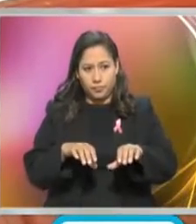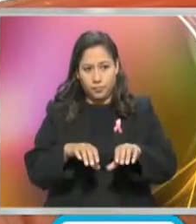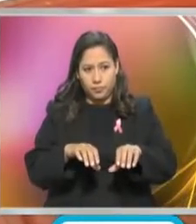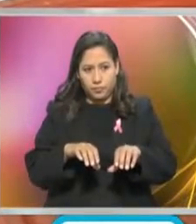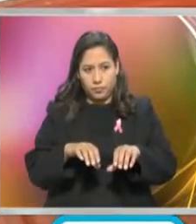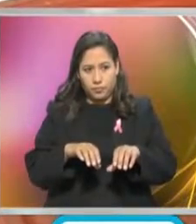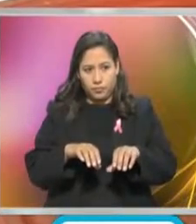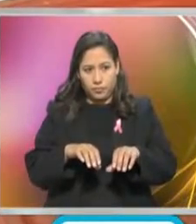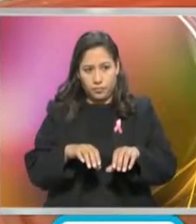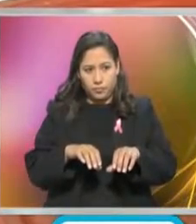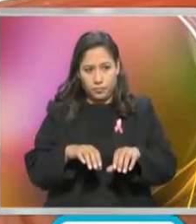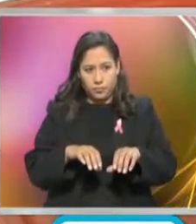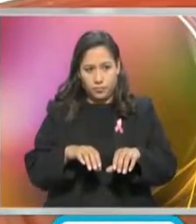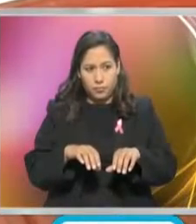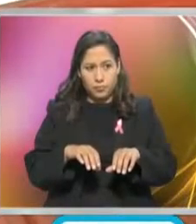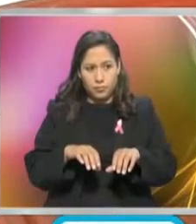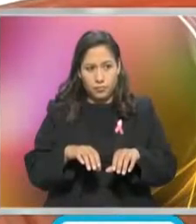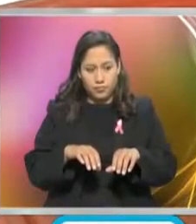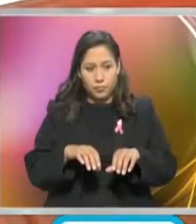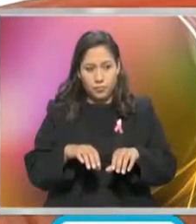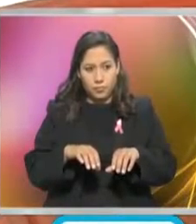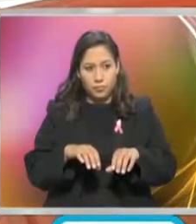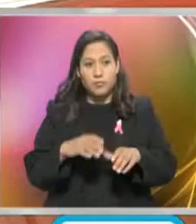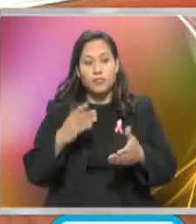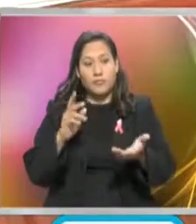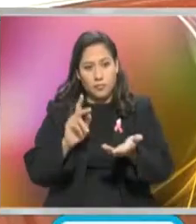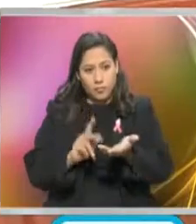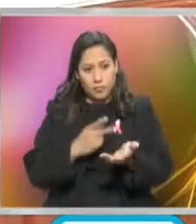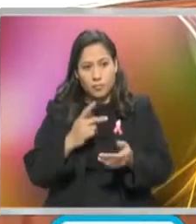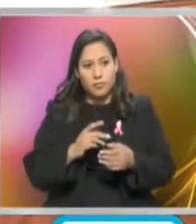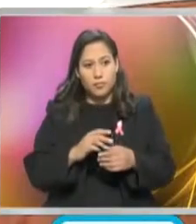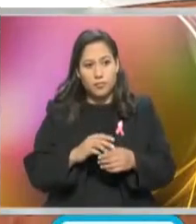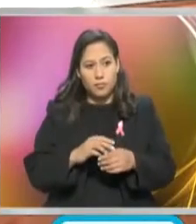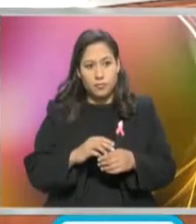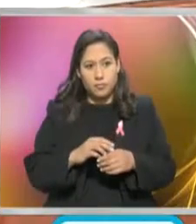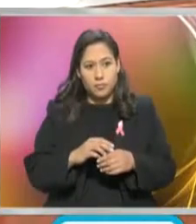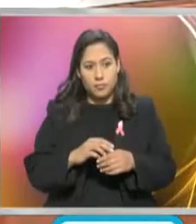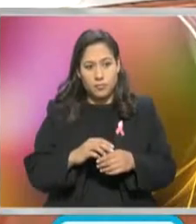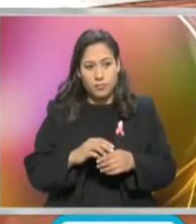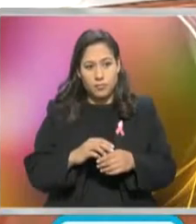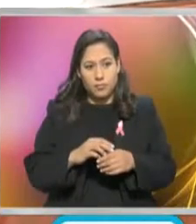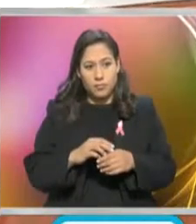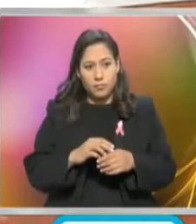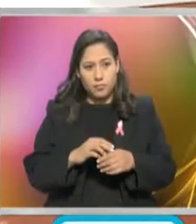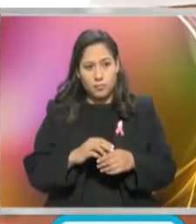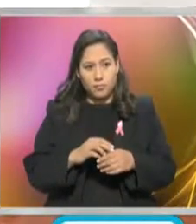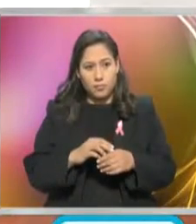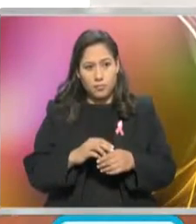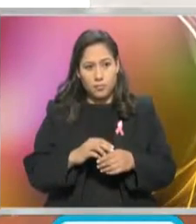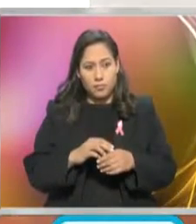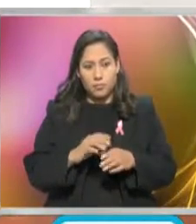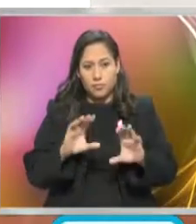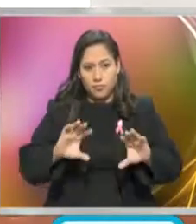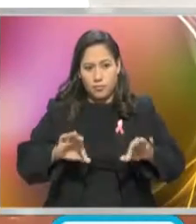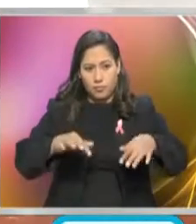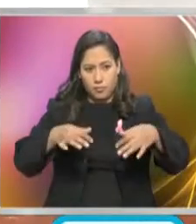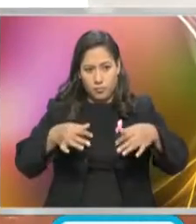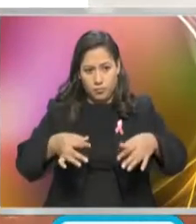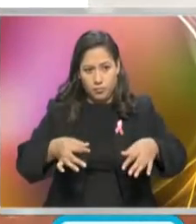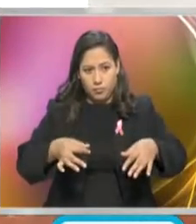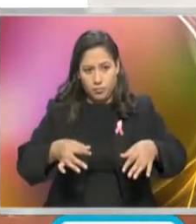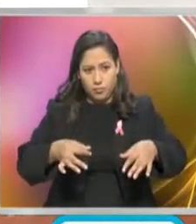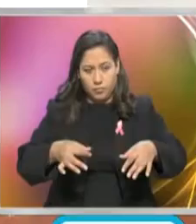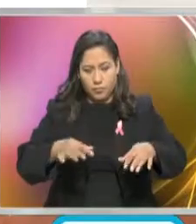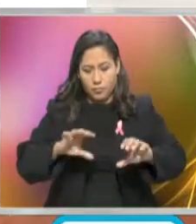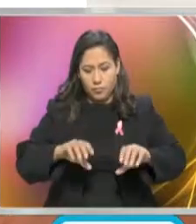lo tienes aquí. ¿Y Ya ahora? está hecho la bolita. Ahora le vuelves a dar como la vuelta, lo empujas un poco. Pero tengo que agarrarlo, ¿no? Sí, es Ok.